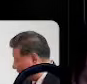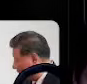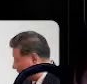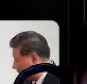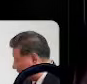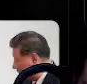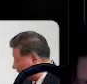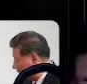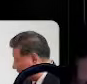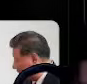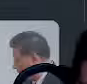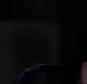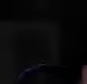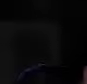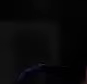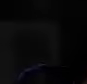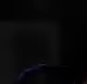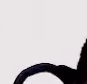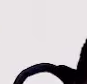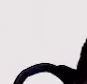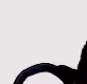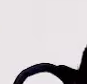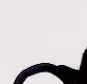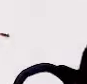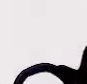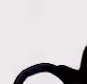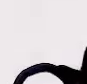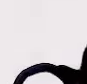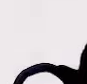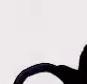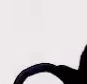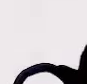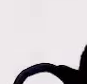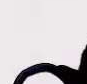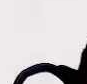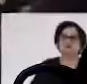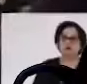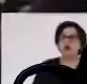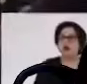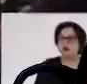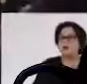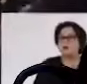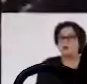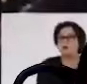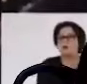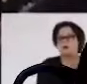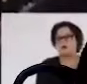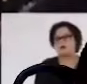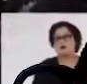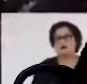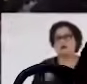China. Ya estamos viendo videos como este. Fíjense ustedes.